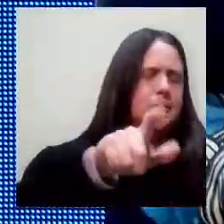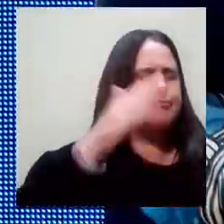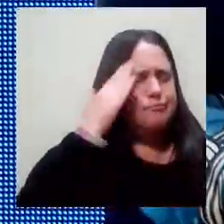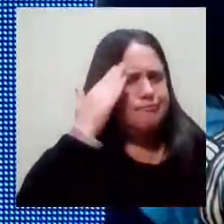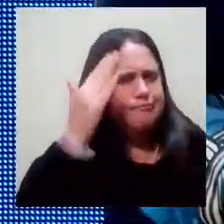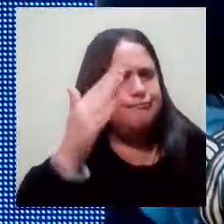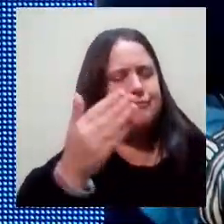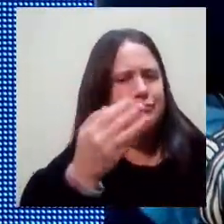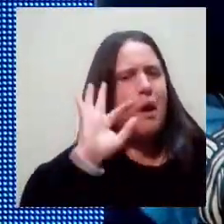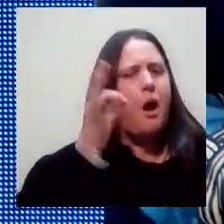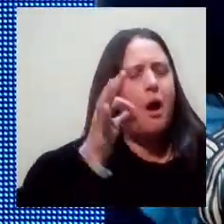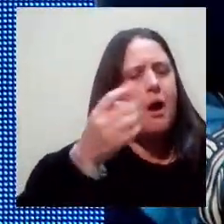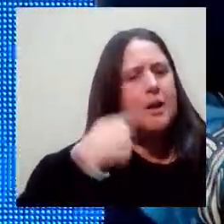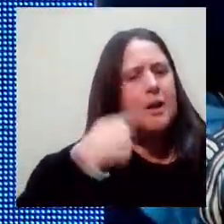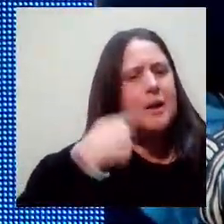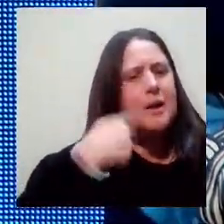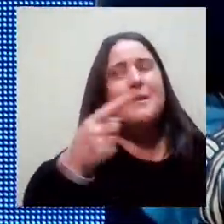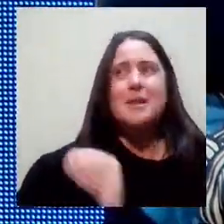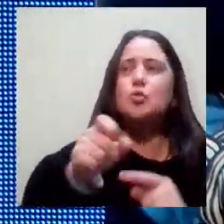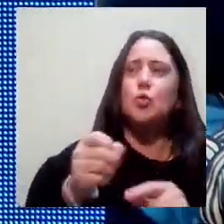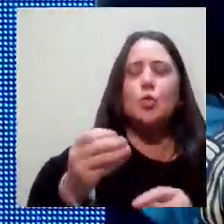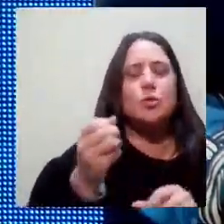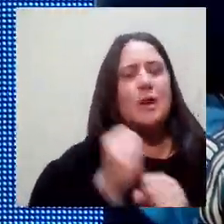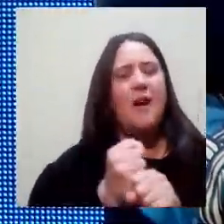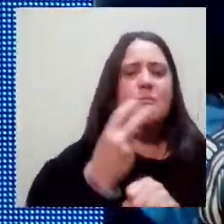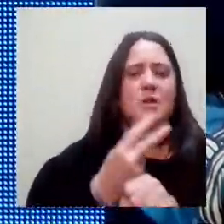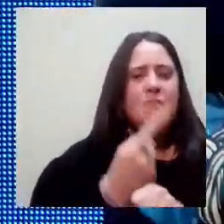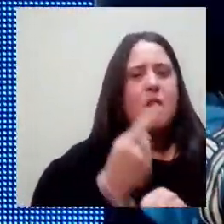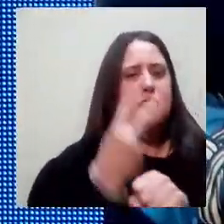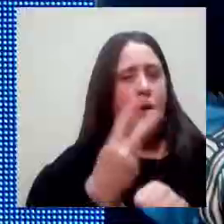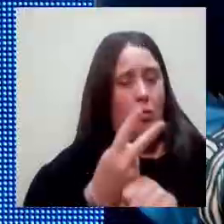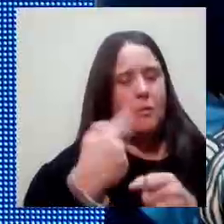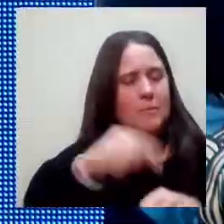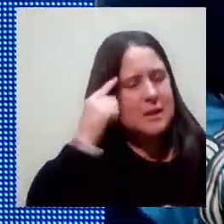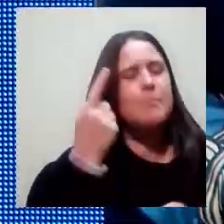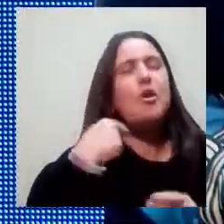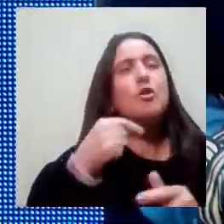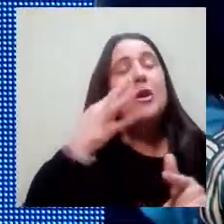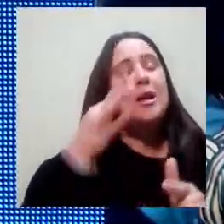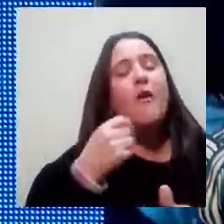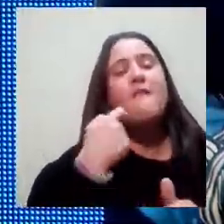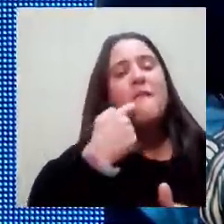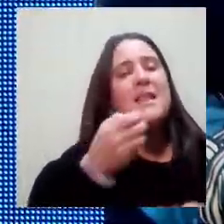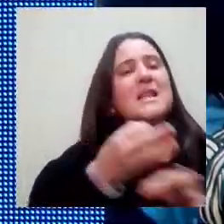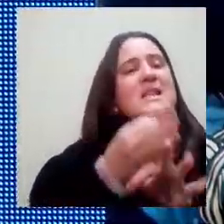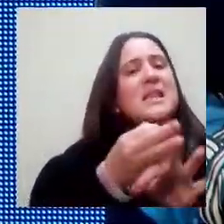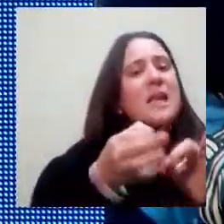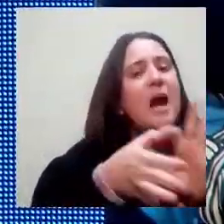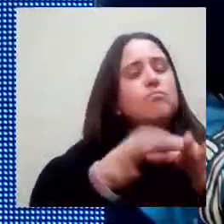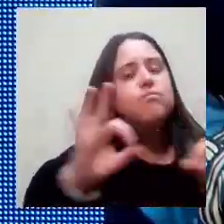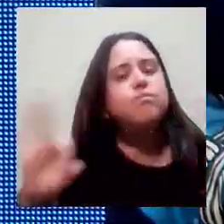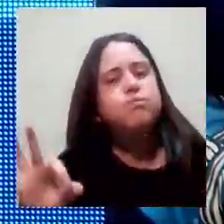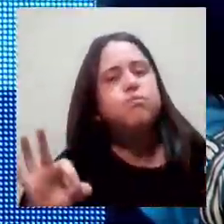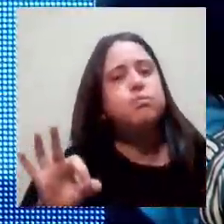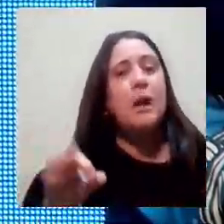aula, los que están en primero y segundo, es que no estamos enseñando a ensamblar. Enseñamos las letras y